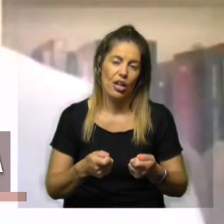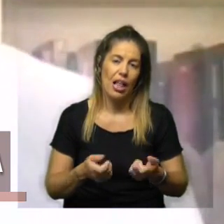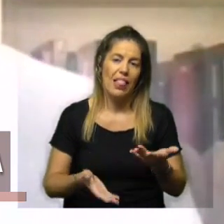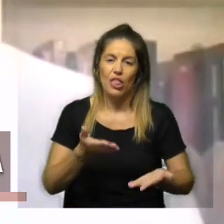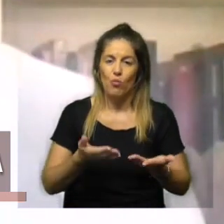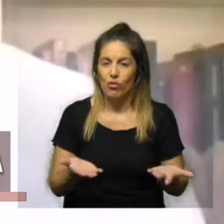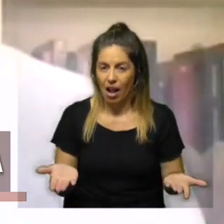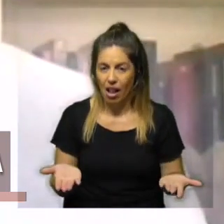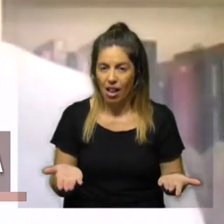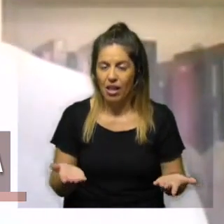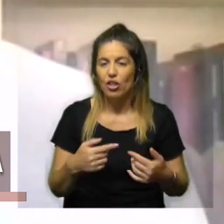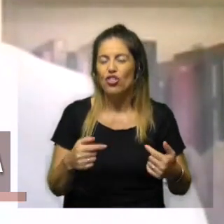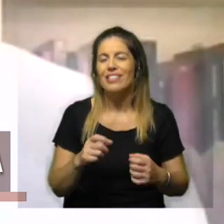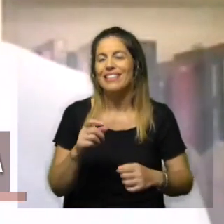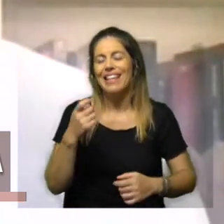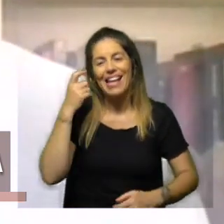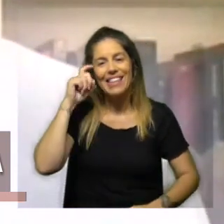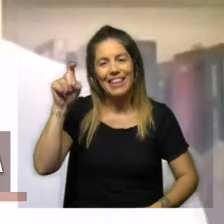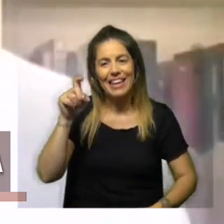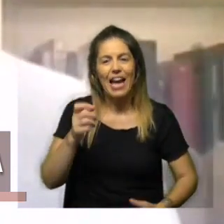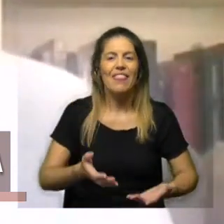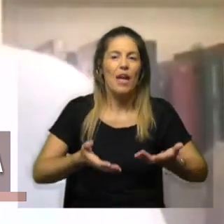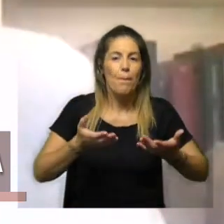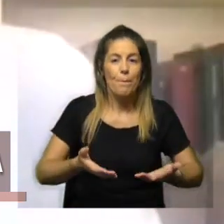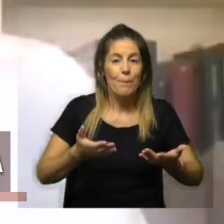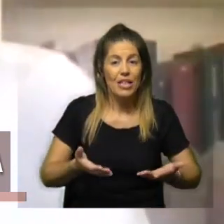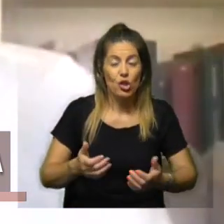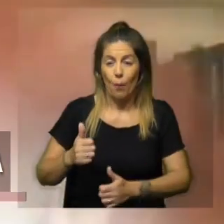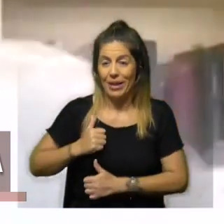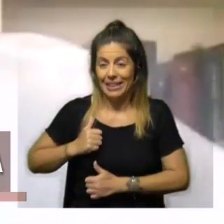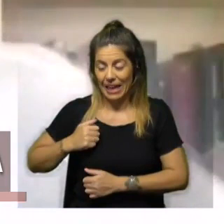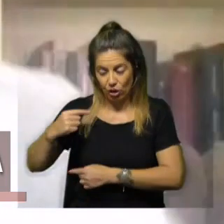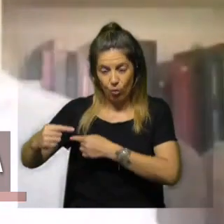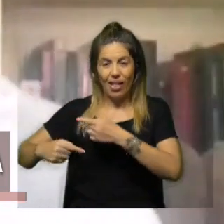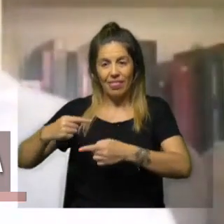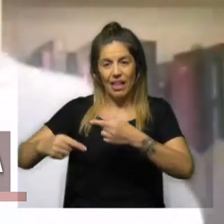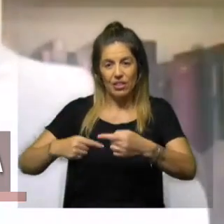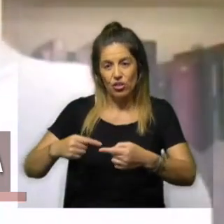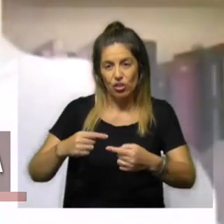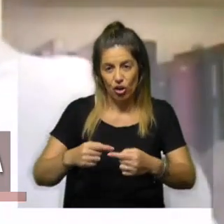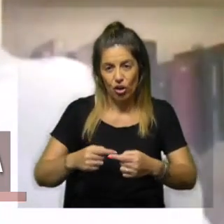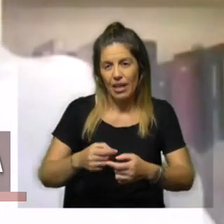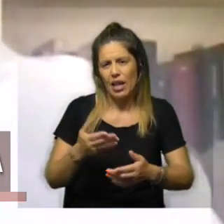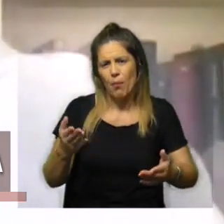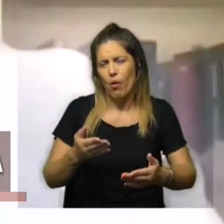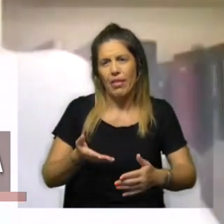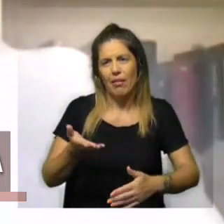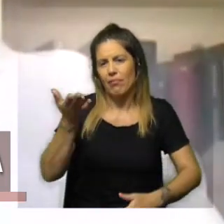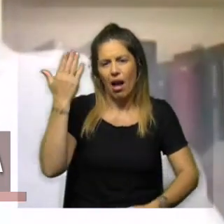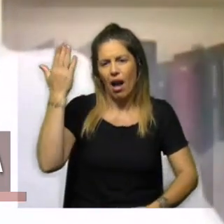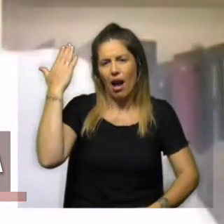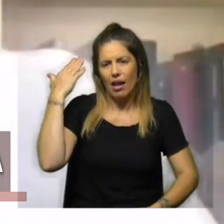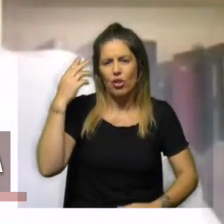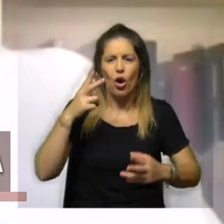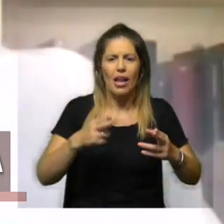Entonces, esta lógica de peso del militar, que viene de una tradición muy lejana, institucional, que puede remontarse hasta el imperio, hasta las épocas